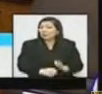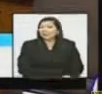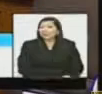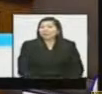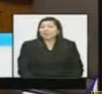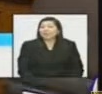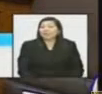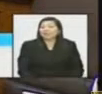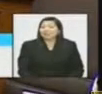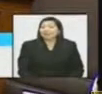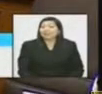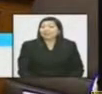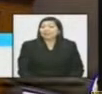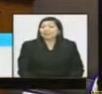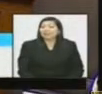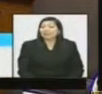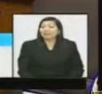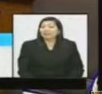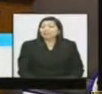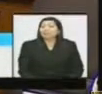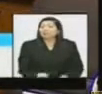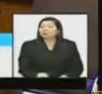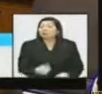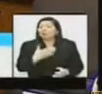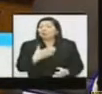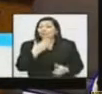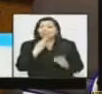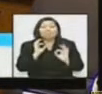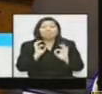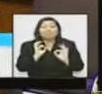no solamente el tema de la baja